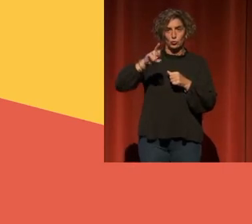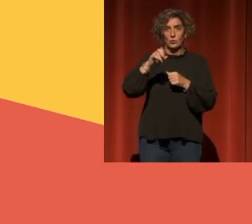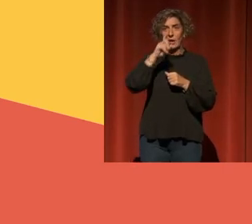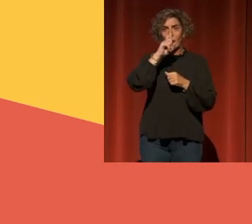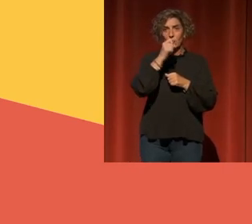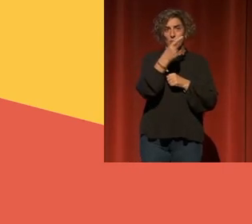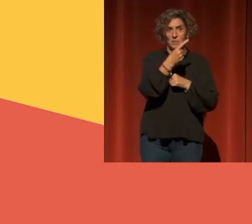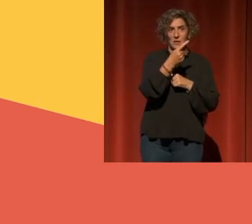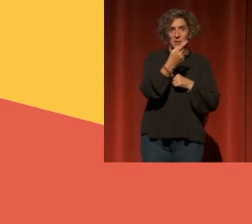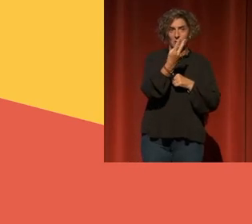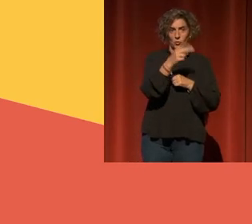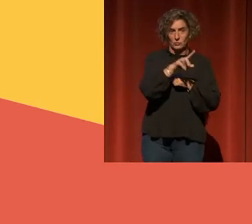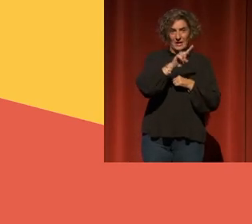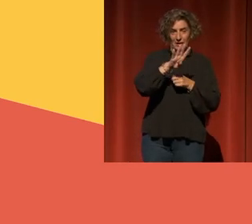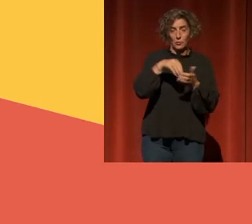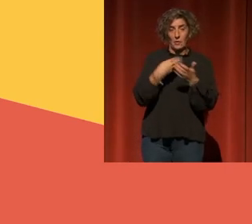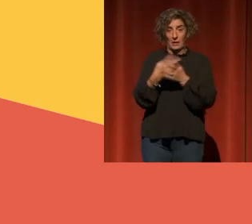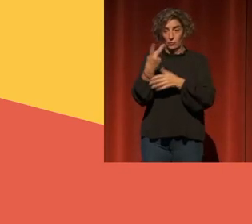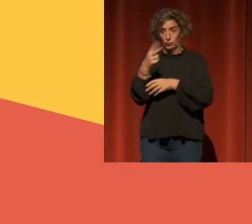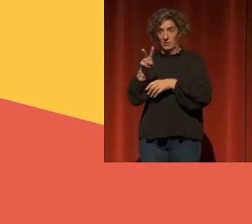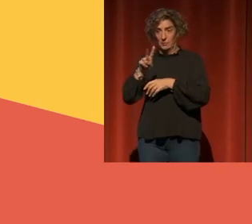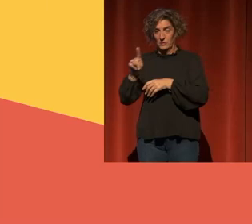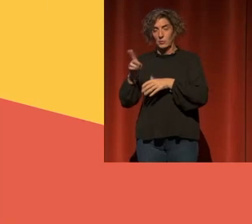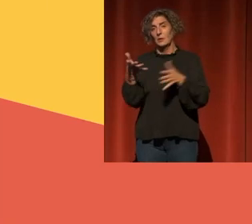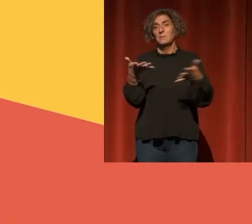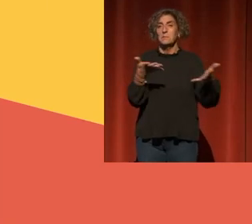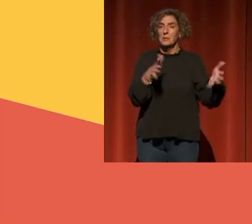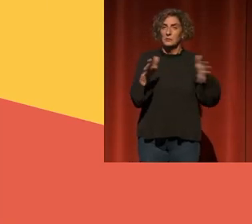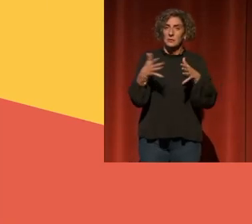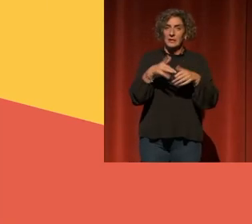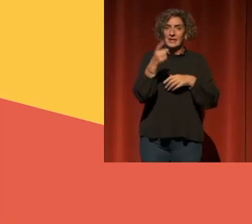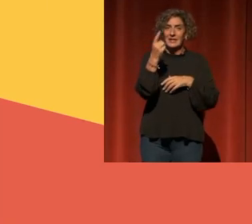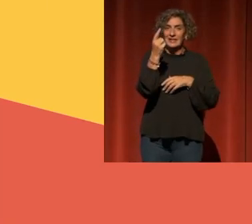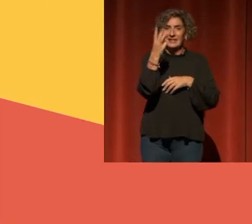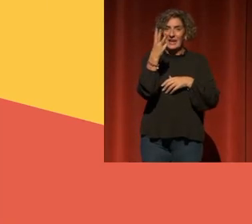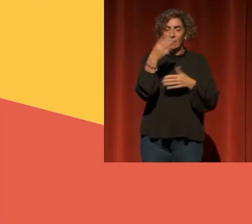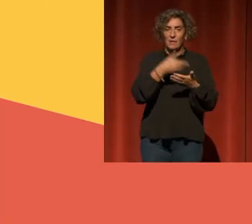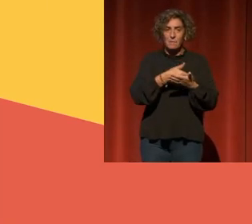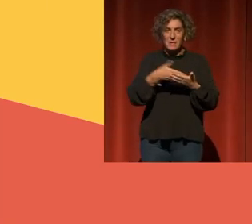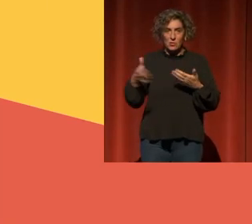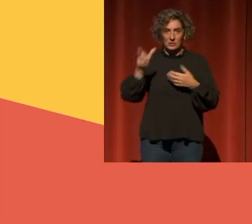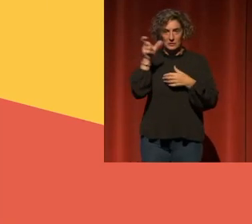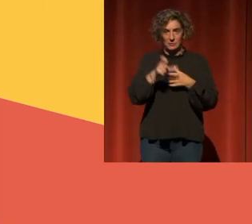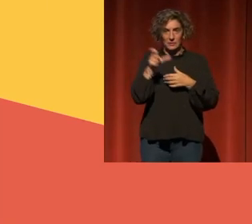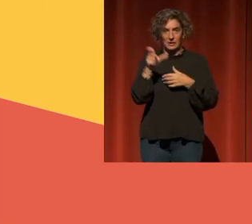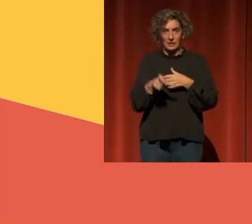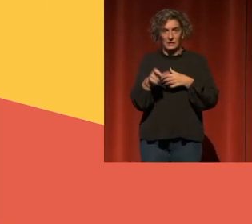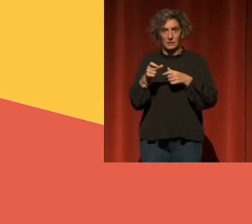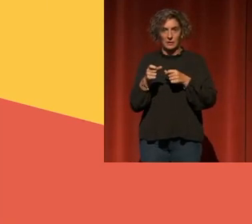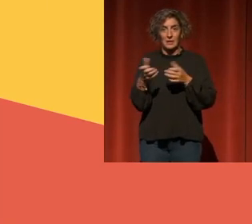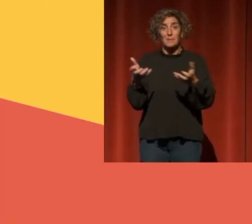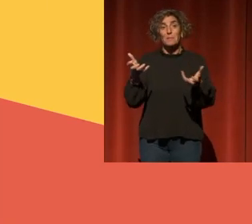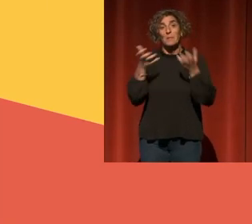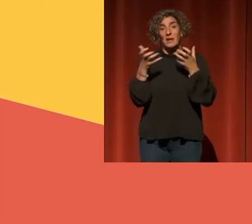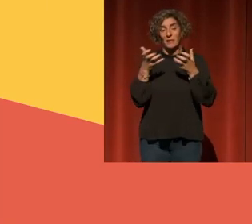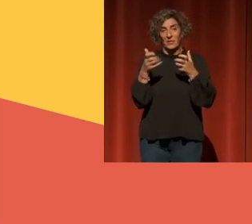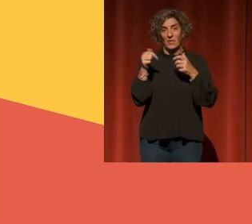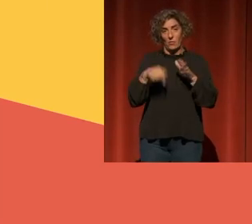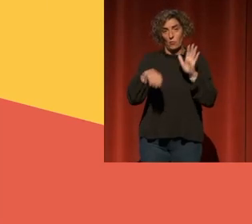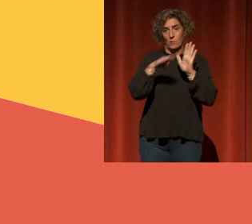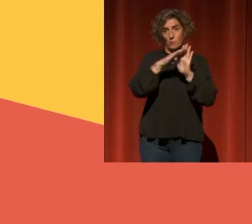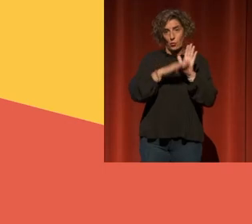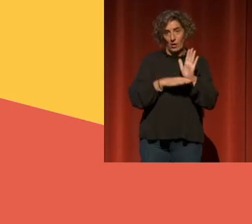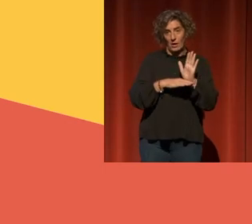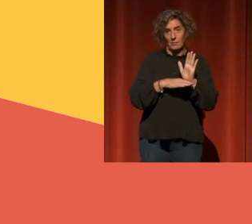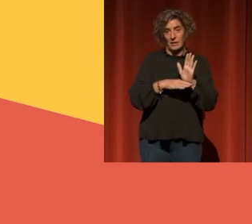2014 y 2021 alrededor de 13 millones de personas se han beneficiado de algún